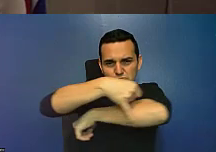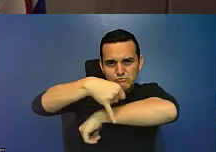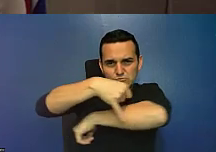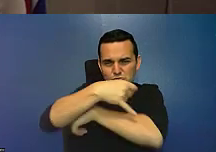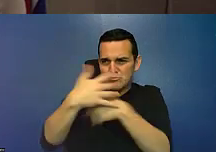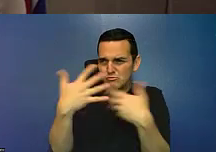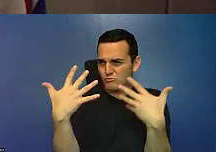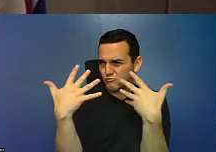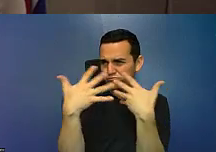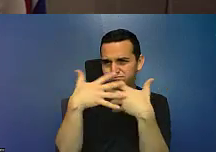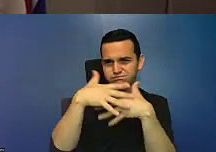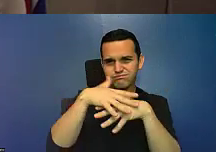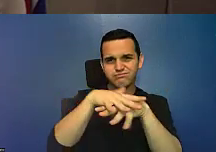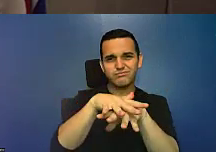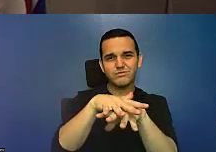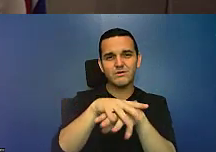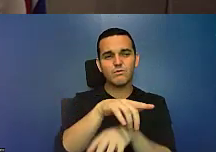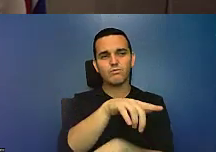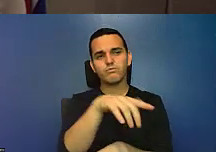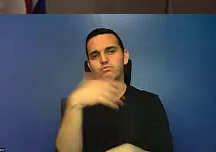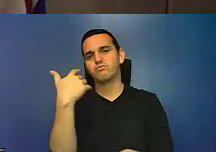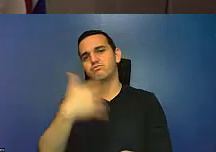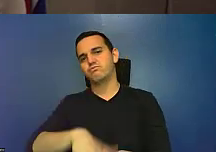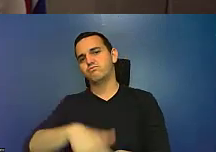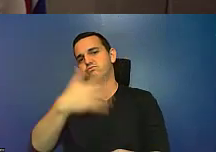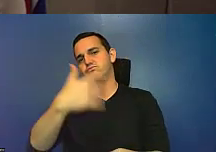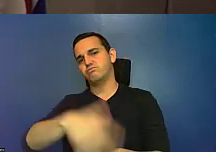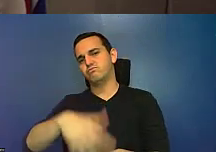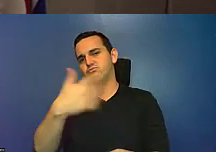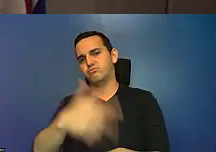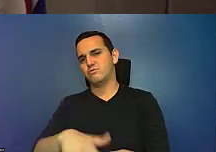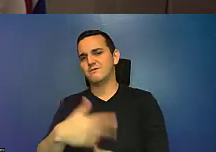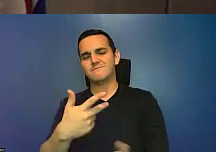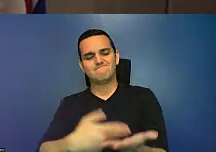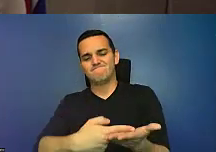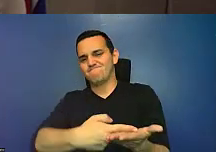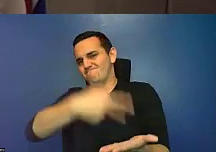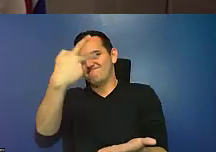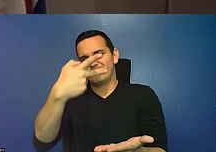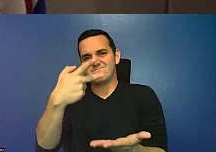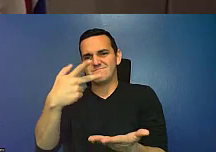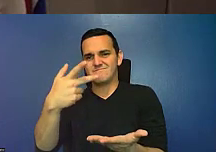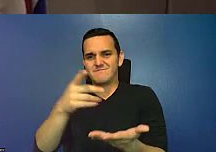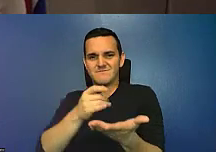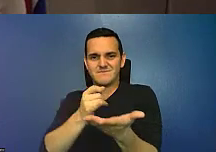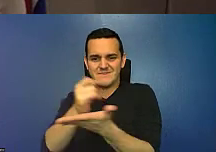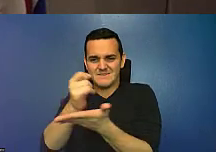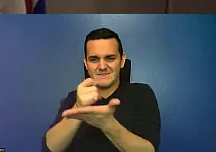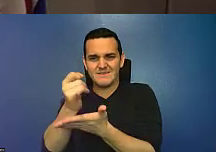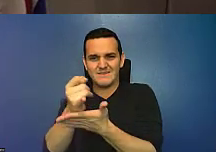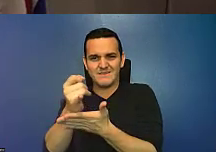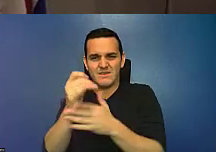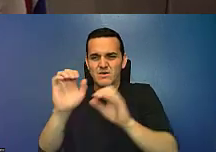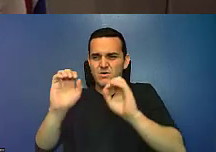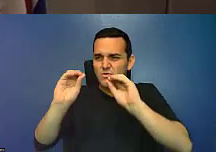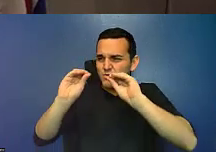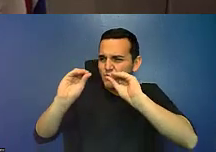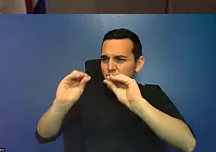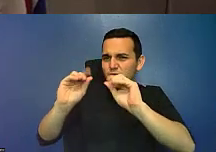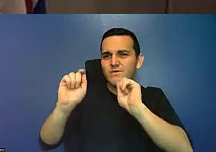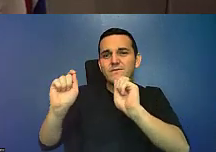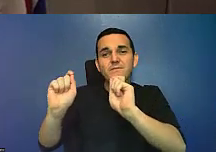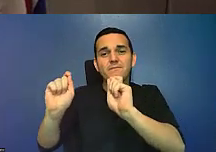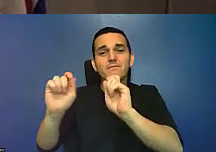y tiene un gran valor, desde luego, investigativo, educacional e industrial.